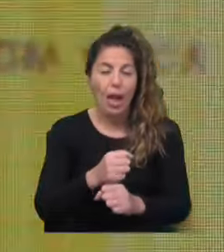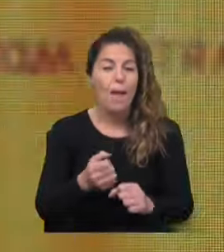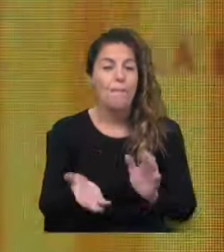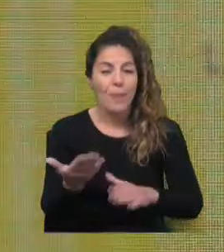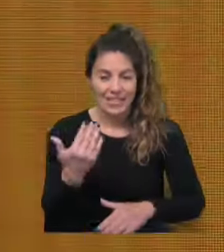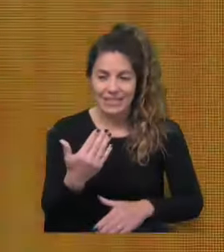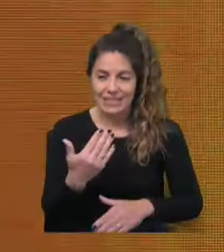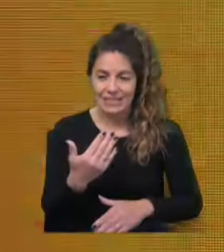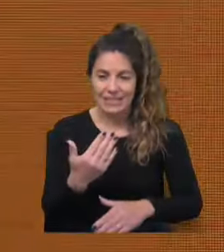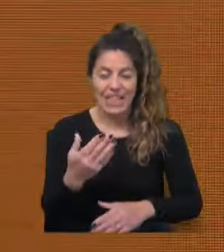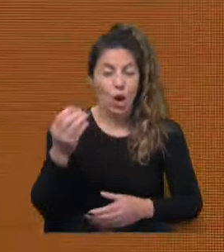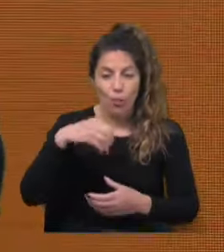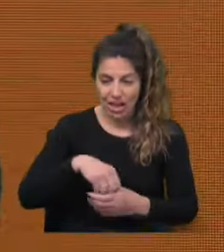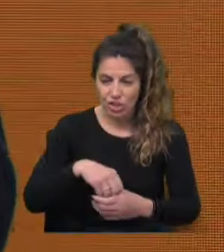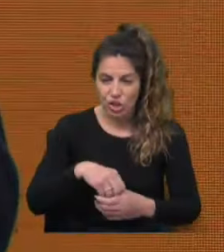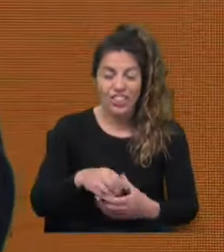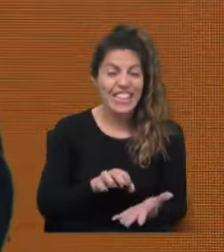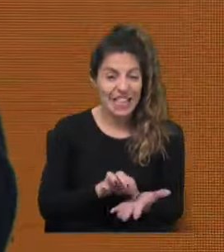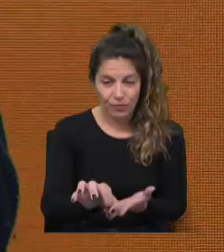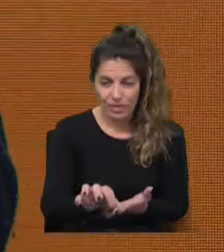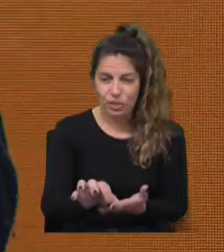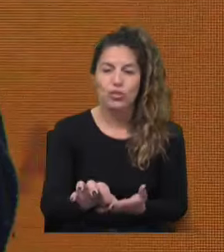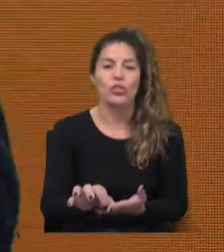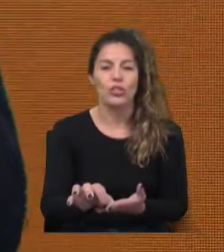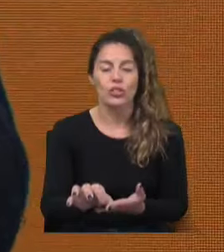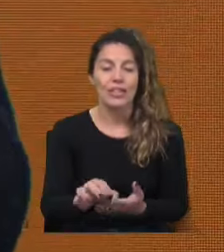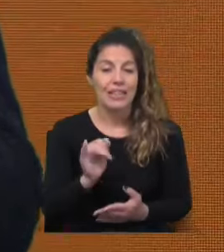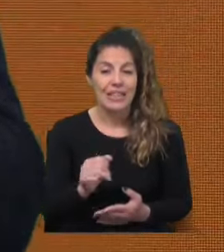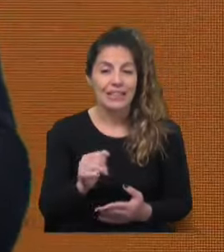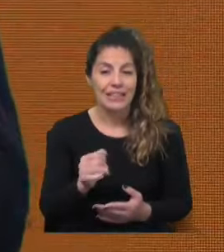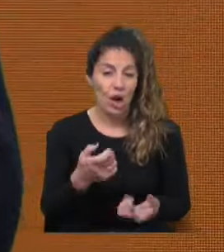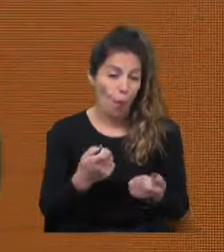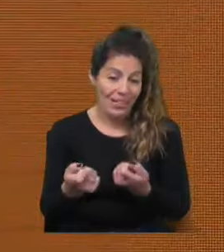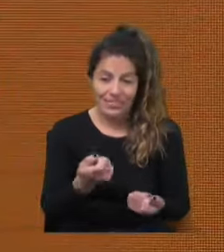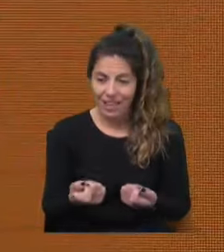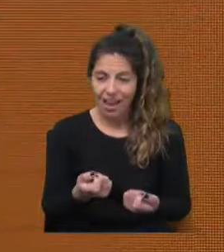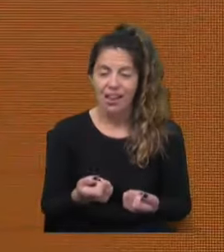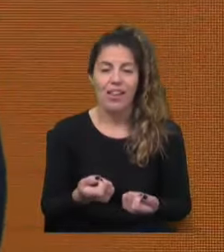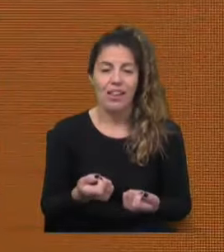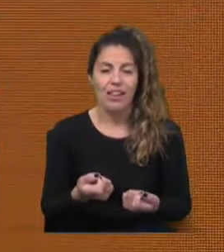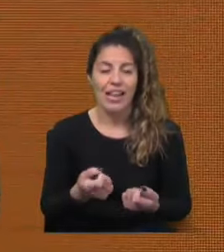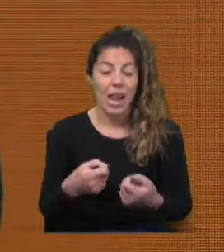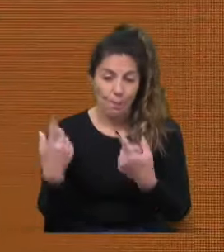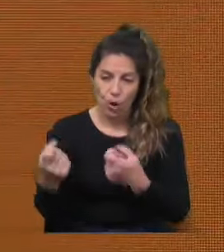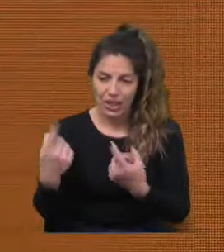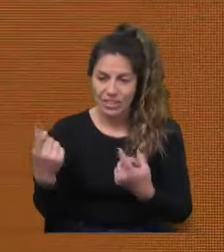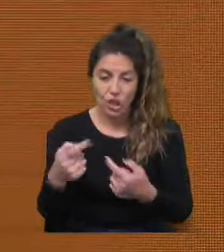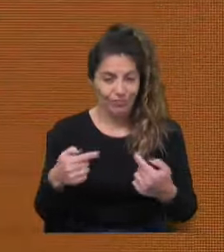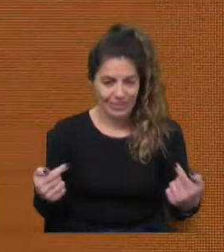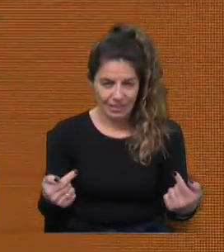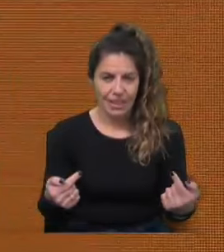más incorporación de servicios, ¿sí?, de comerciales, en la exportación,